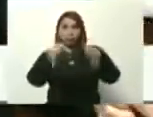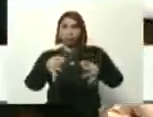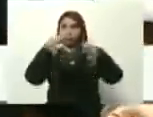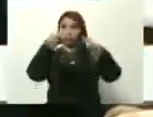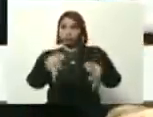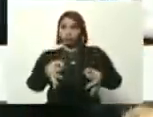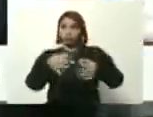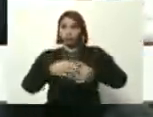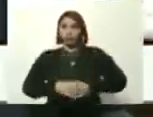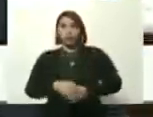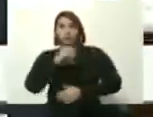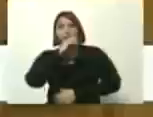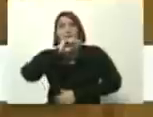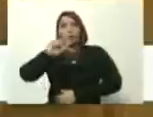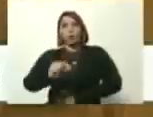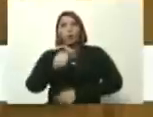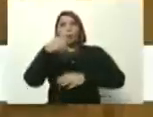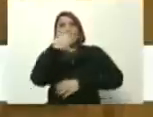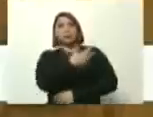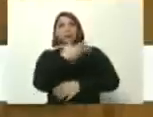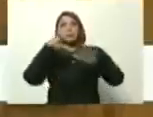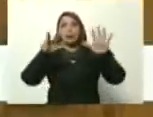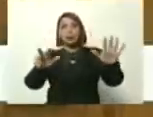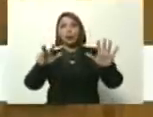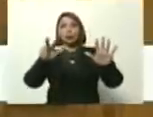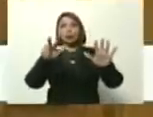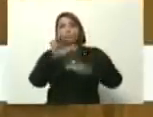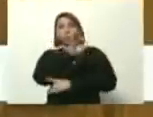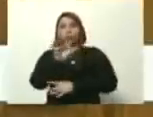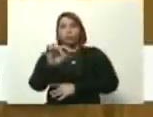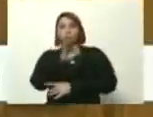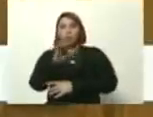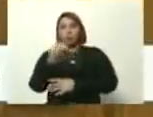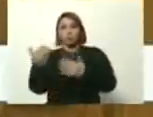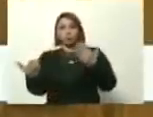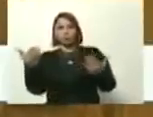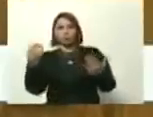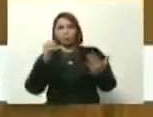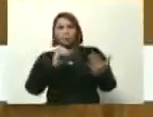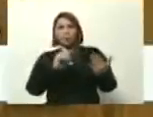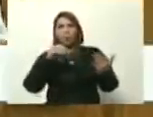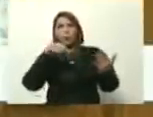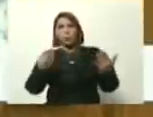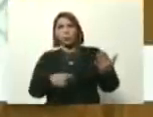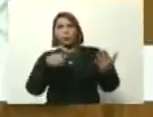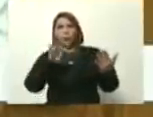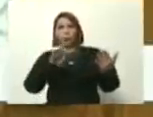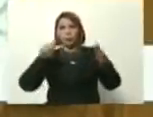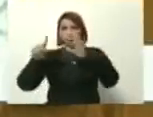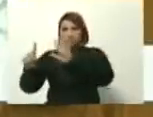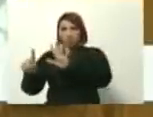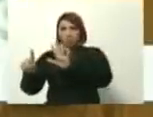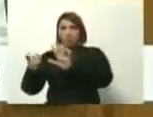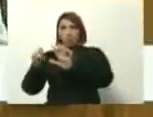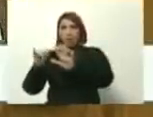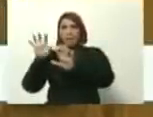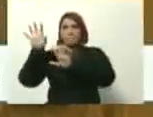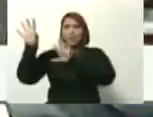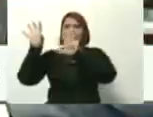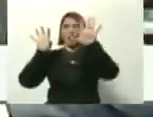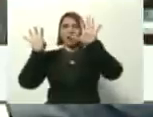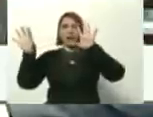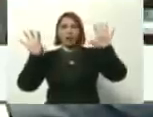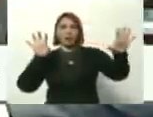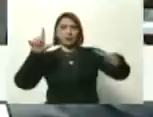Gini de 0.38, contrapuesto al 0.46 que impera en los países